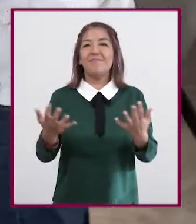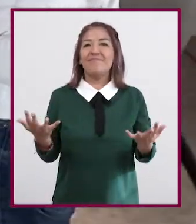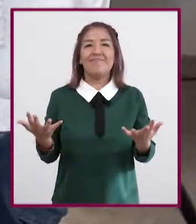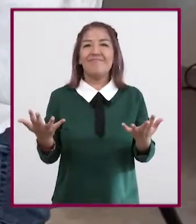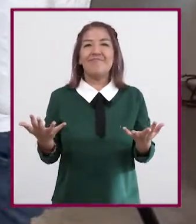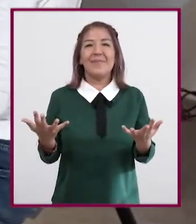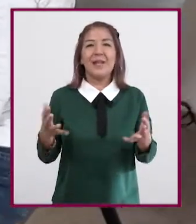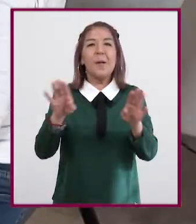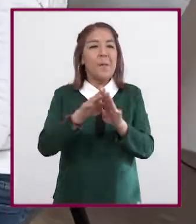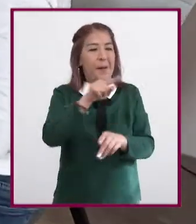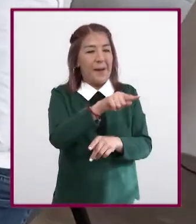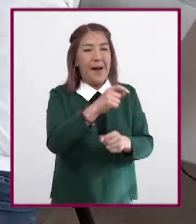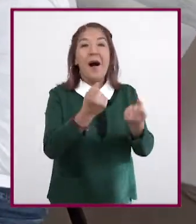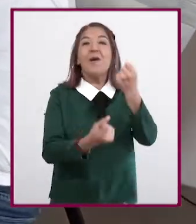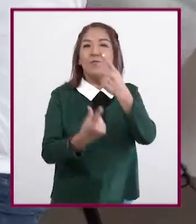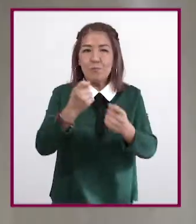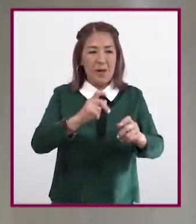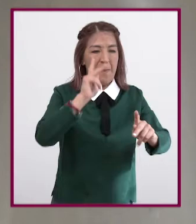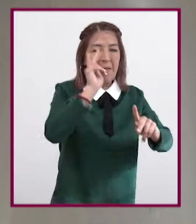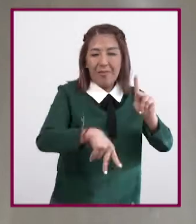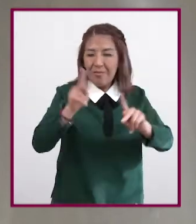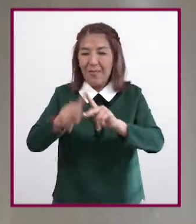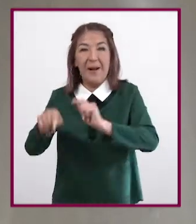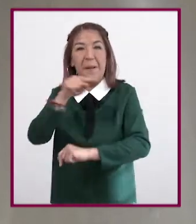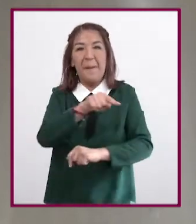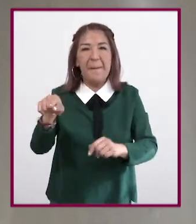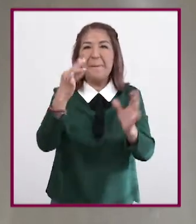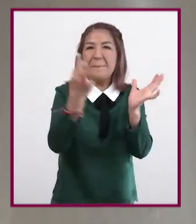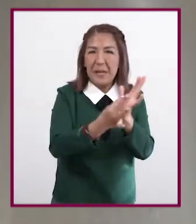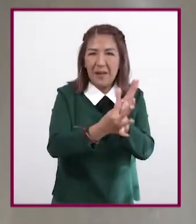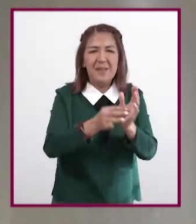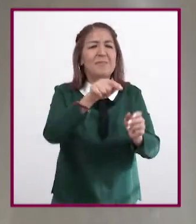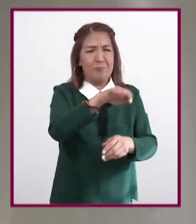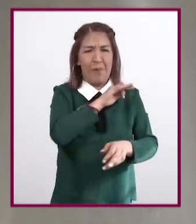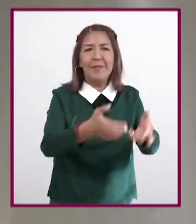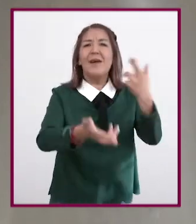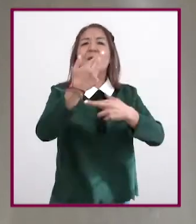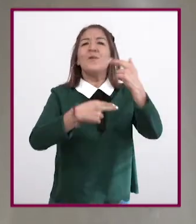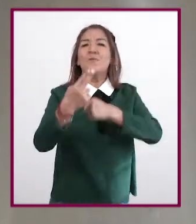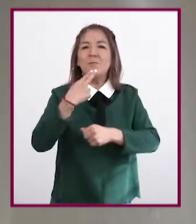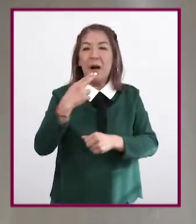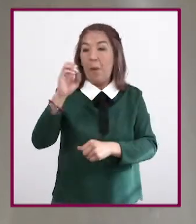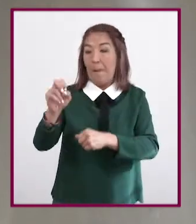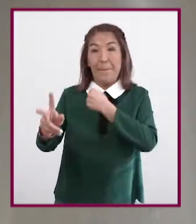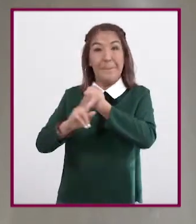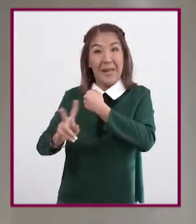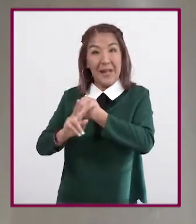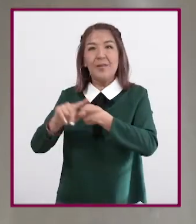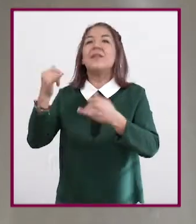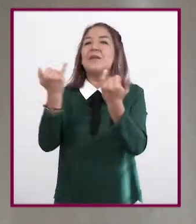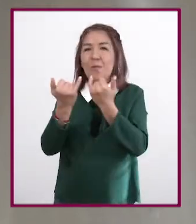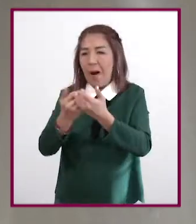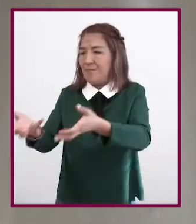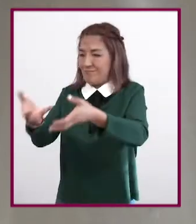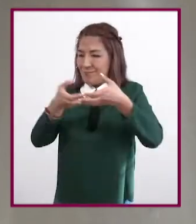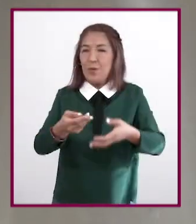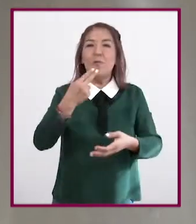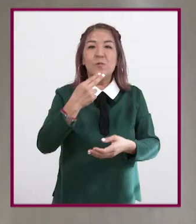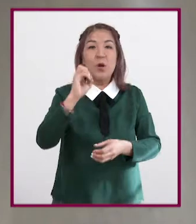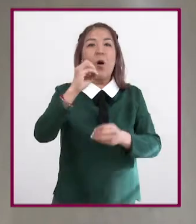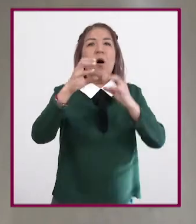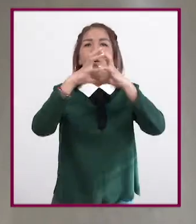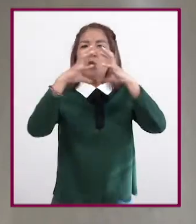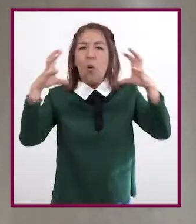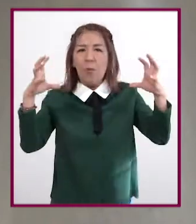algunas partes de metal, por ejemplo, o también usaban cristal o a veces globos de plástico para crear sonidos.